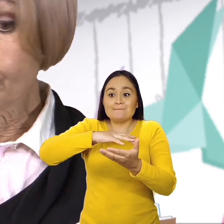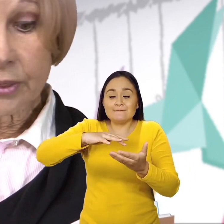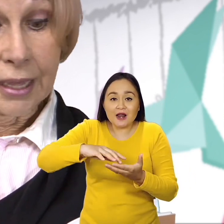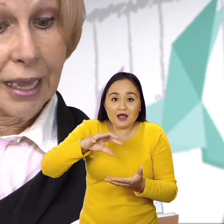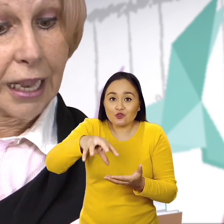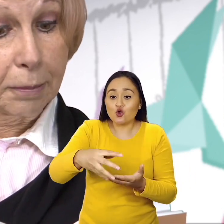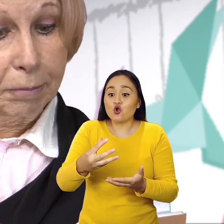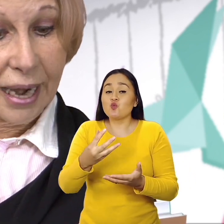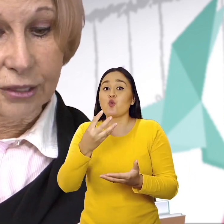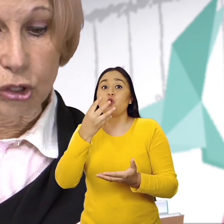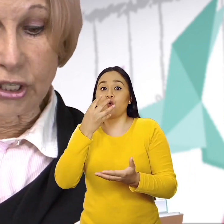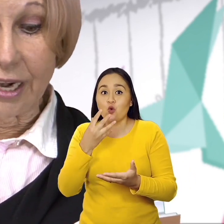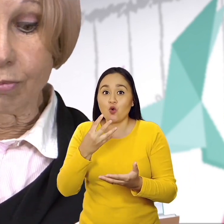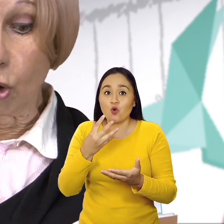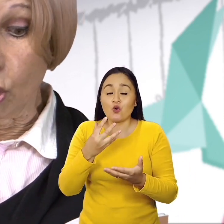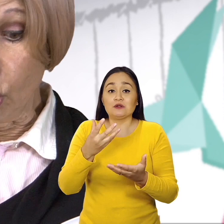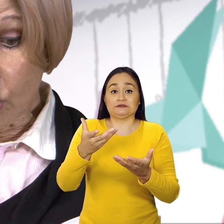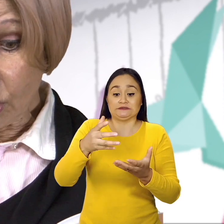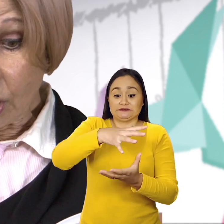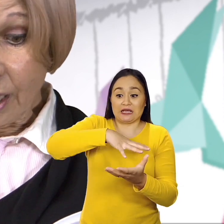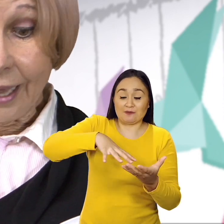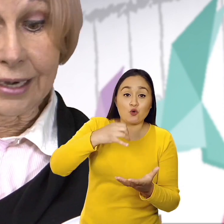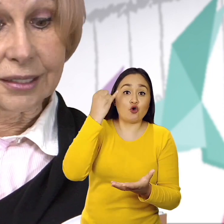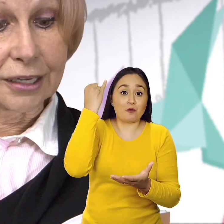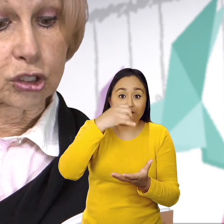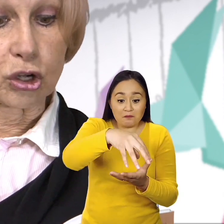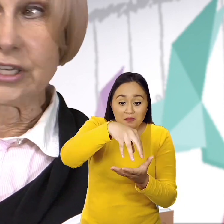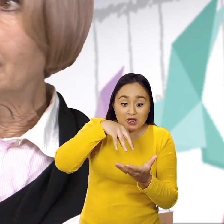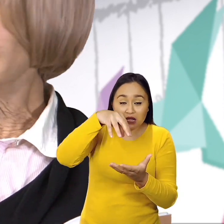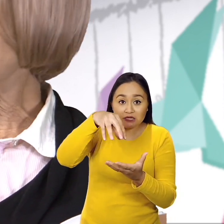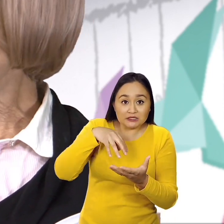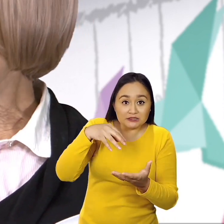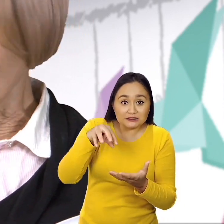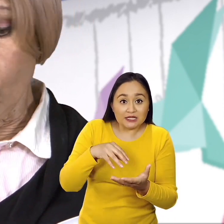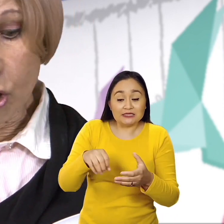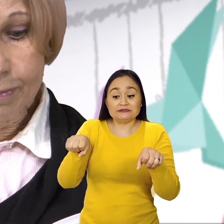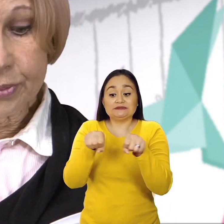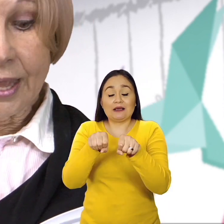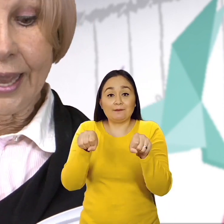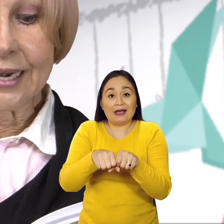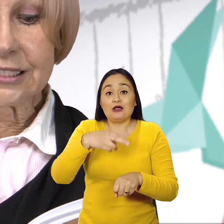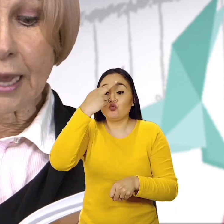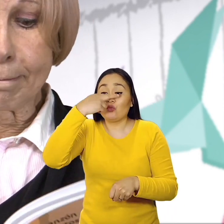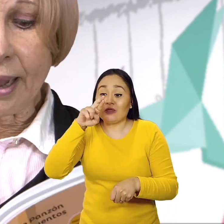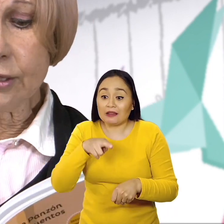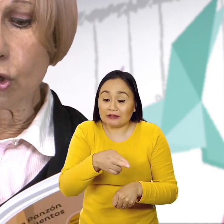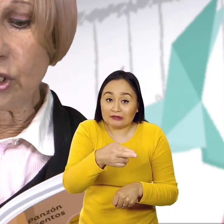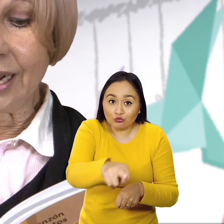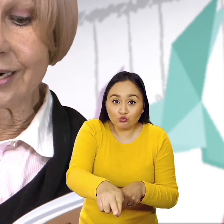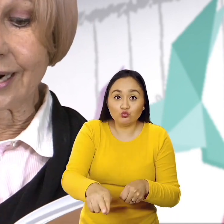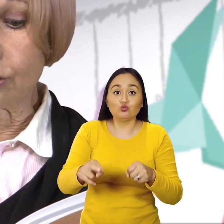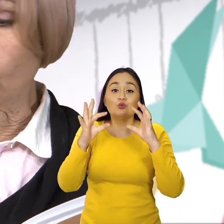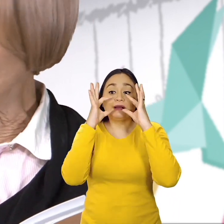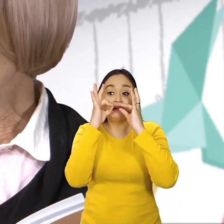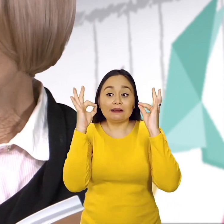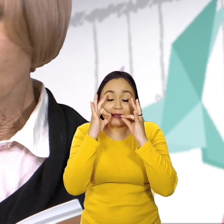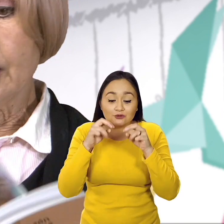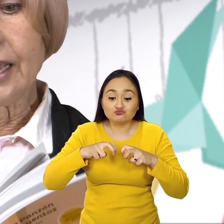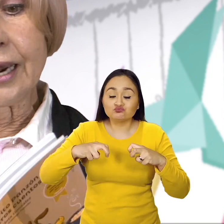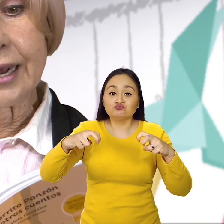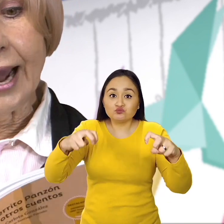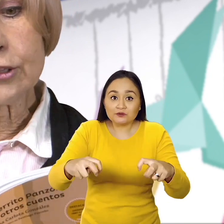cucharón, el plato y el bolón, el tazón y el patacón, el zapato y el